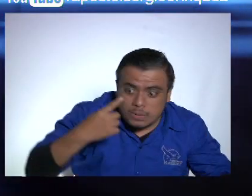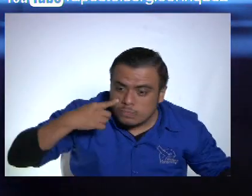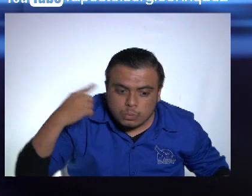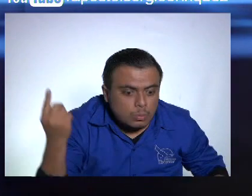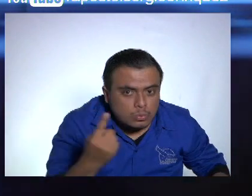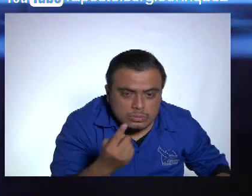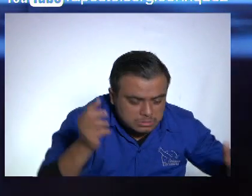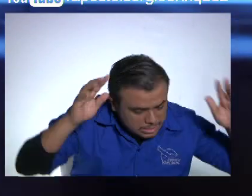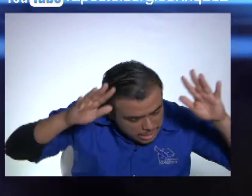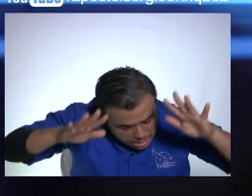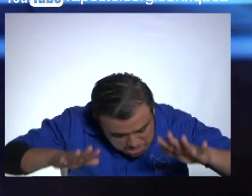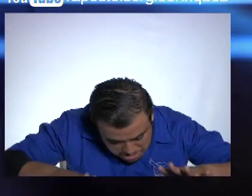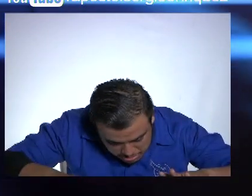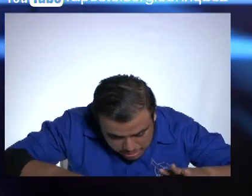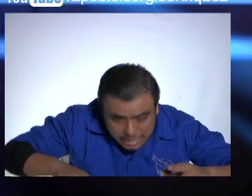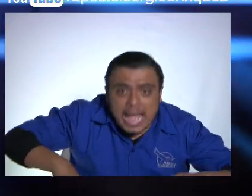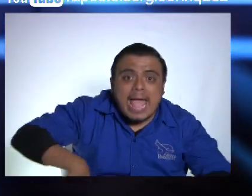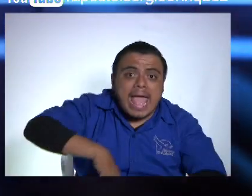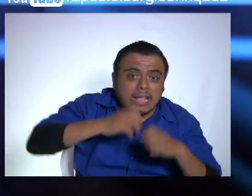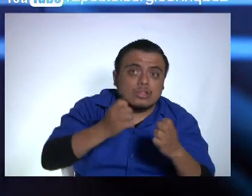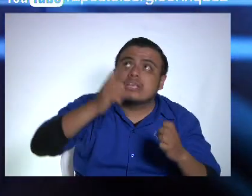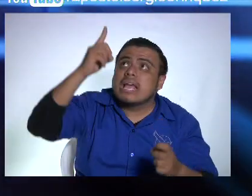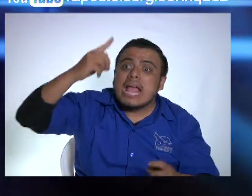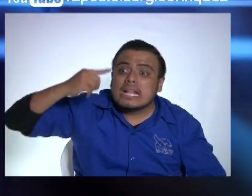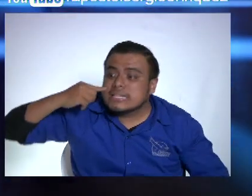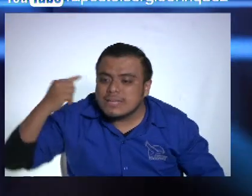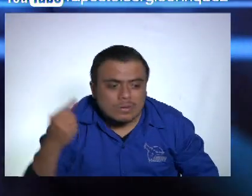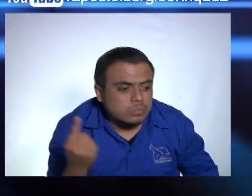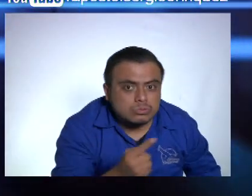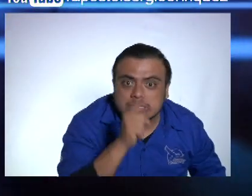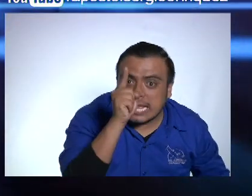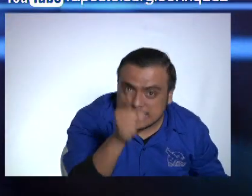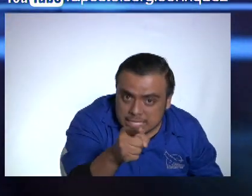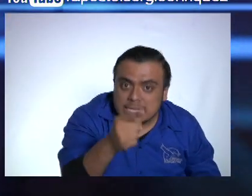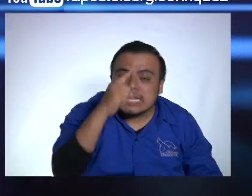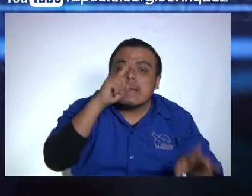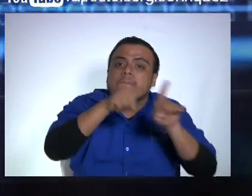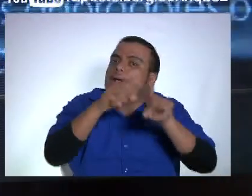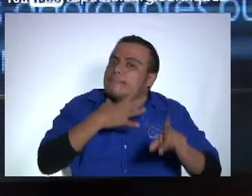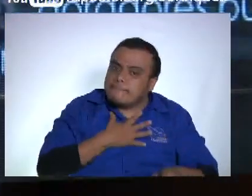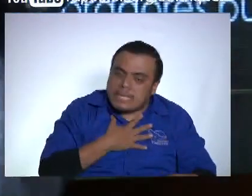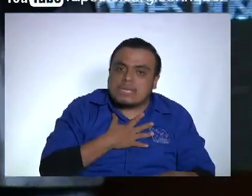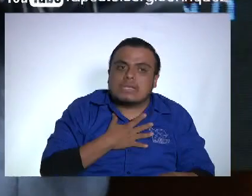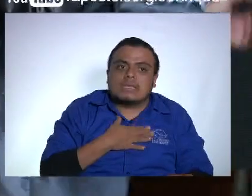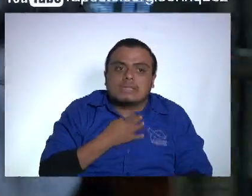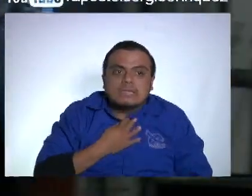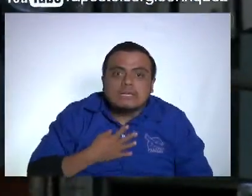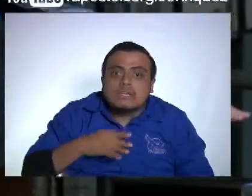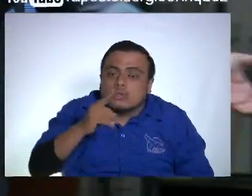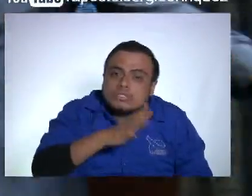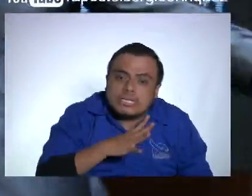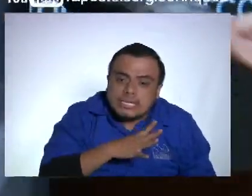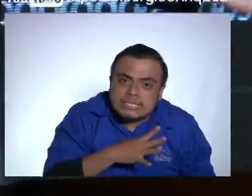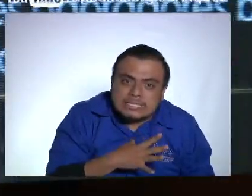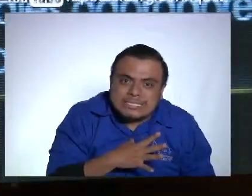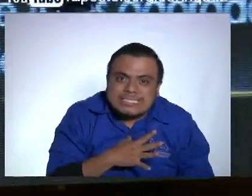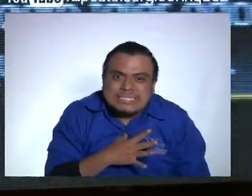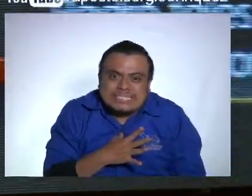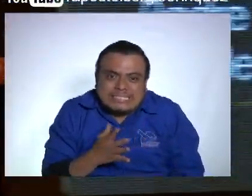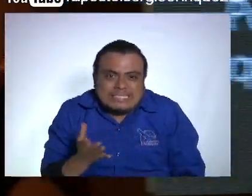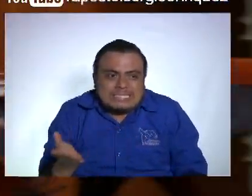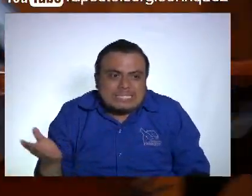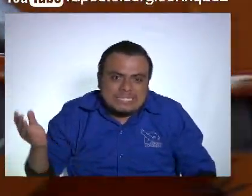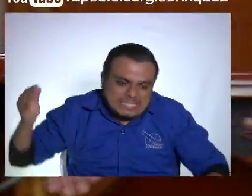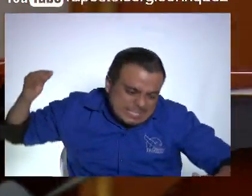Te está buscando a ti, me está buscando a mí, amigo y hermano que estás en este lugar. Tienes que meterte a esta ciudad